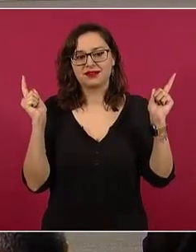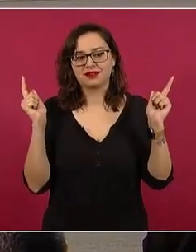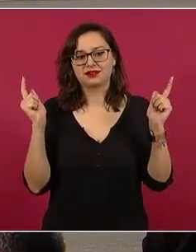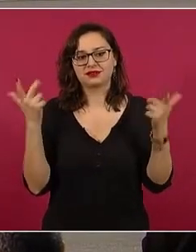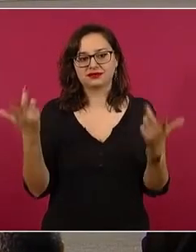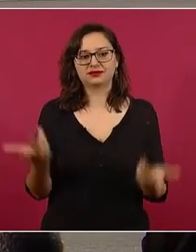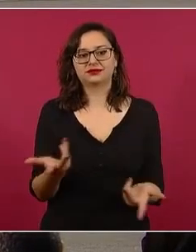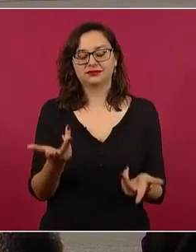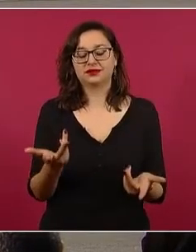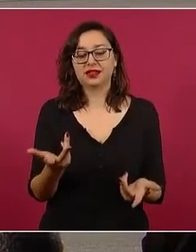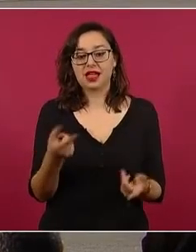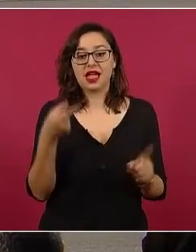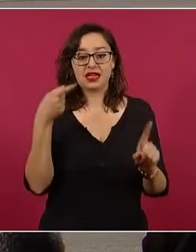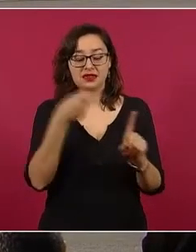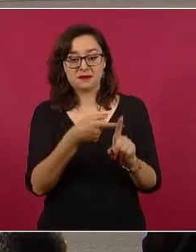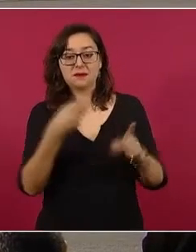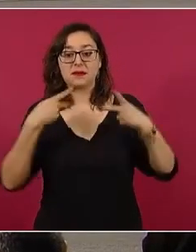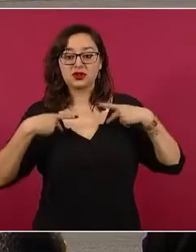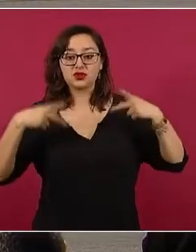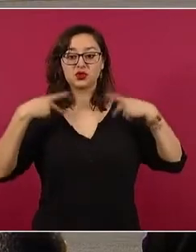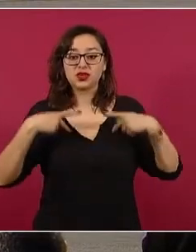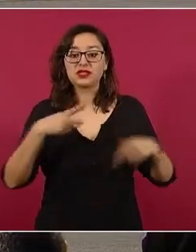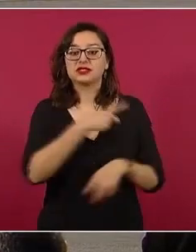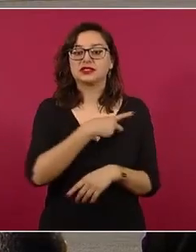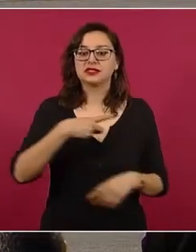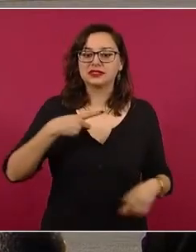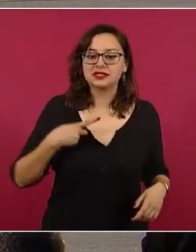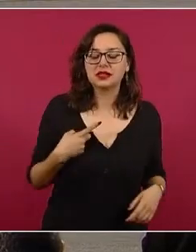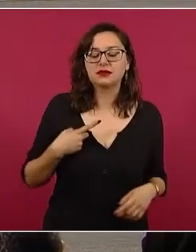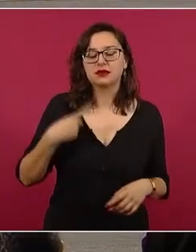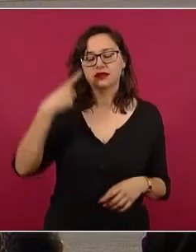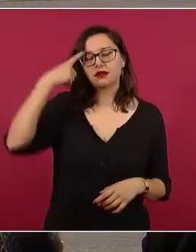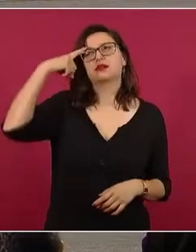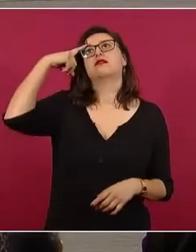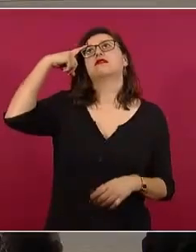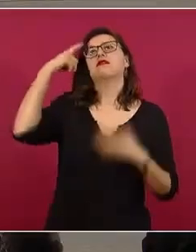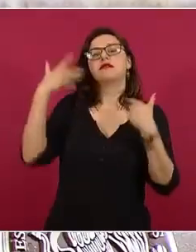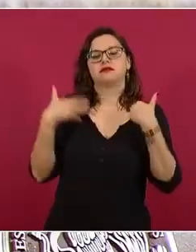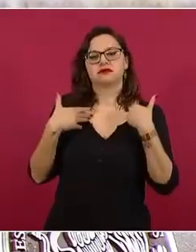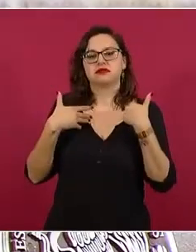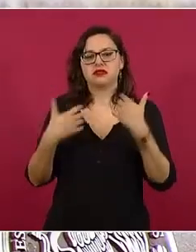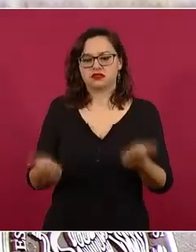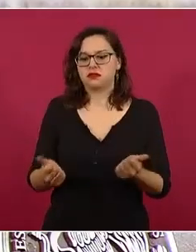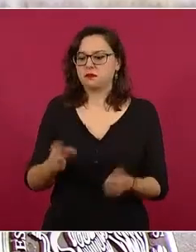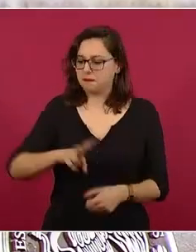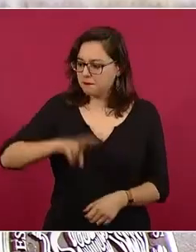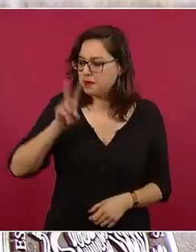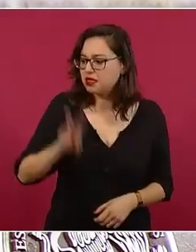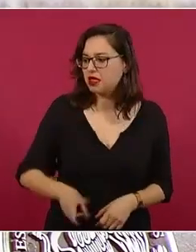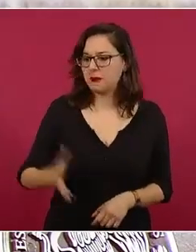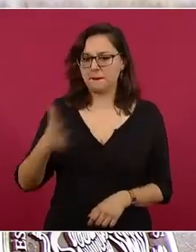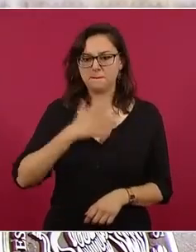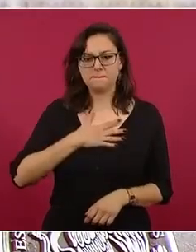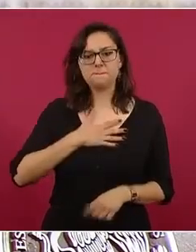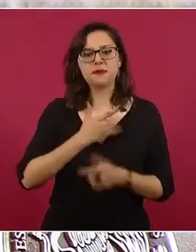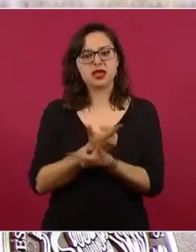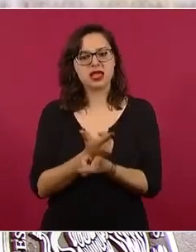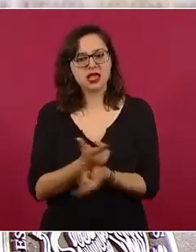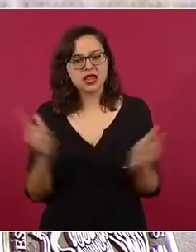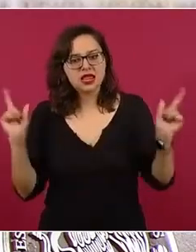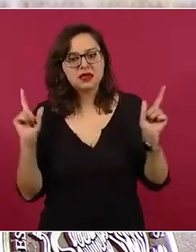la persona para llegar a ser un auténtico ciudadano, no un